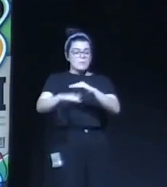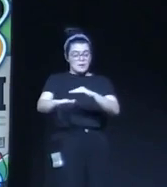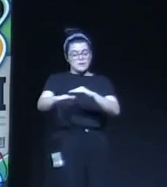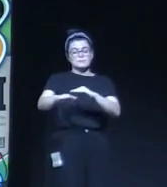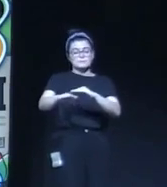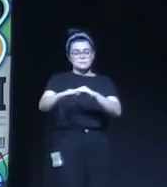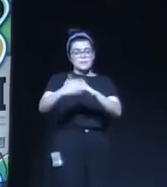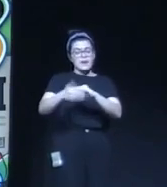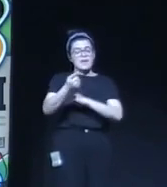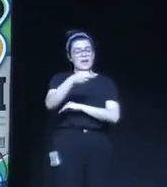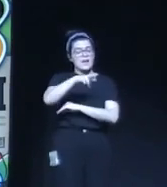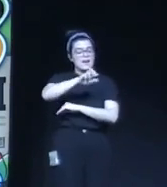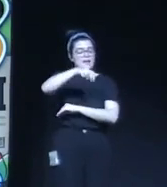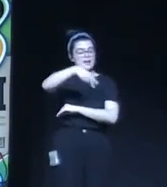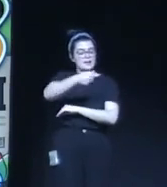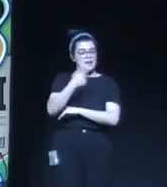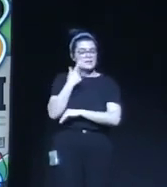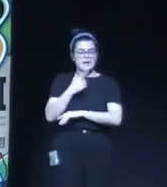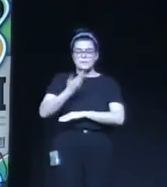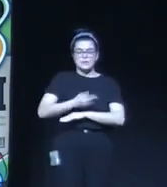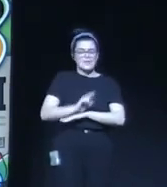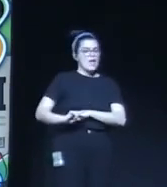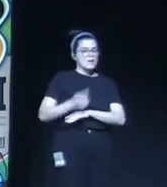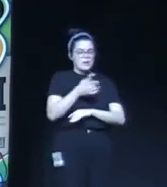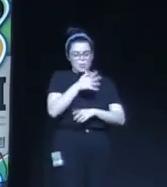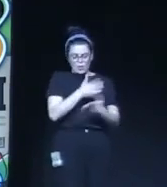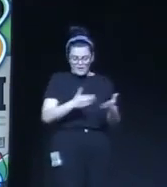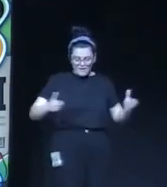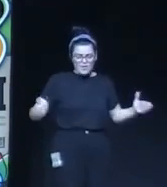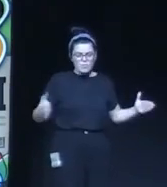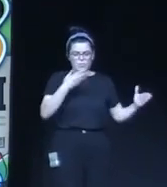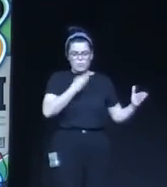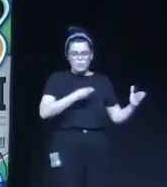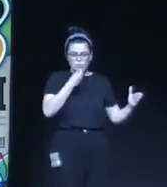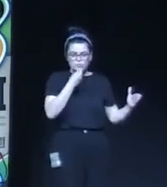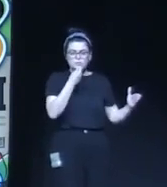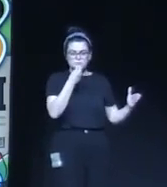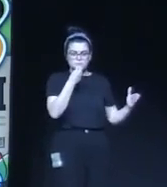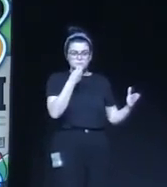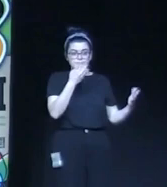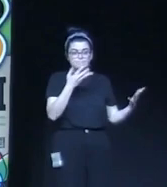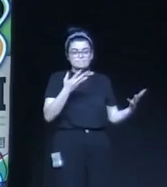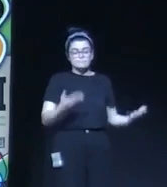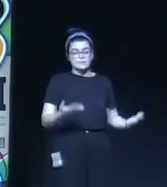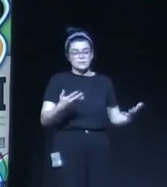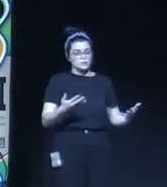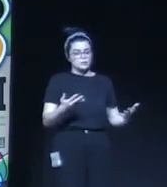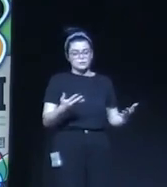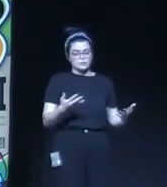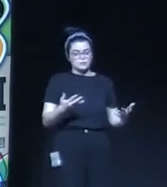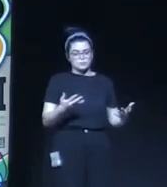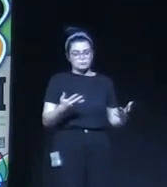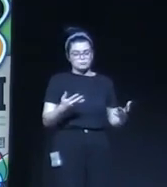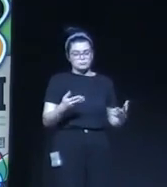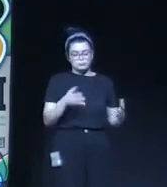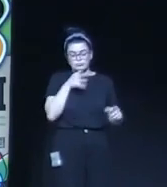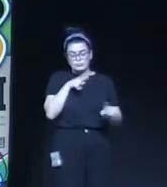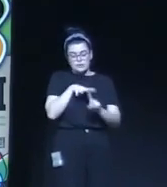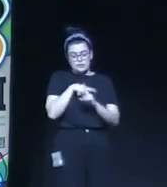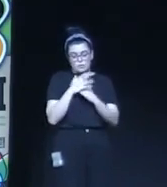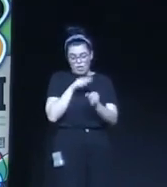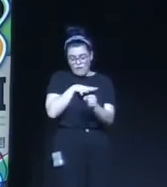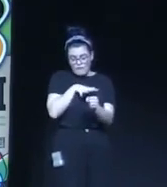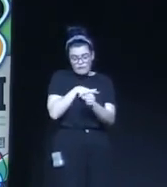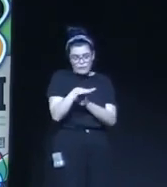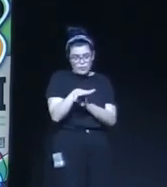playa más importante de la margen izquierda, es grande y es muy bonita, pero ha sufrido, pues bueno, primero